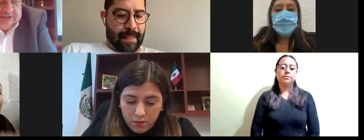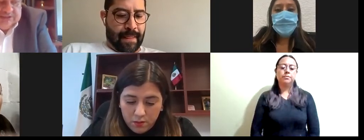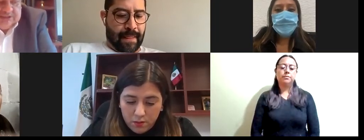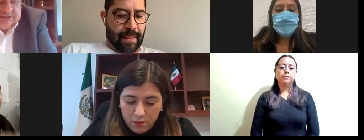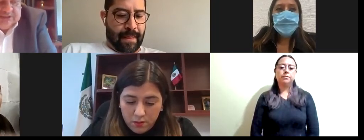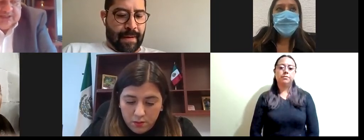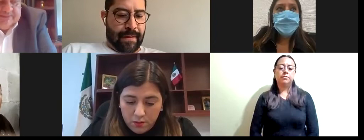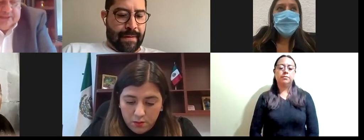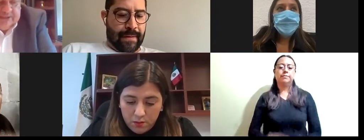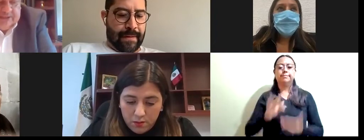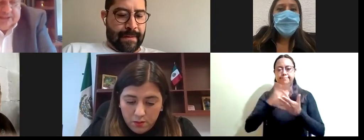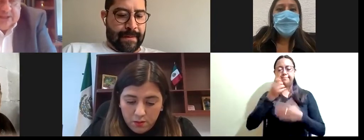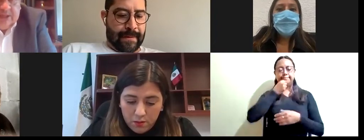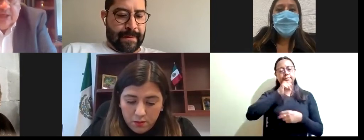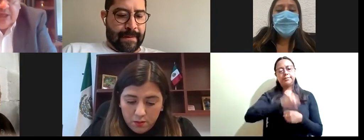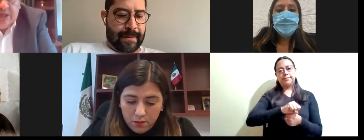Gracias, secretaria.